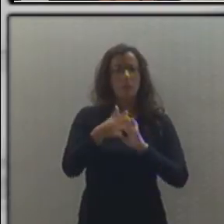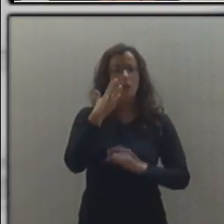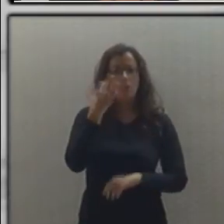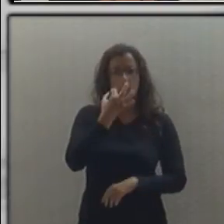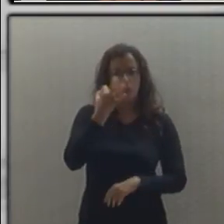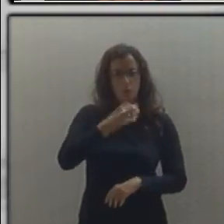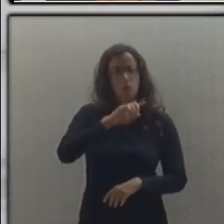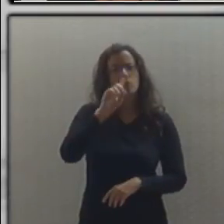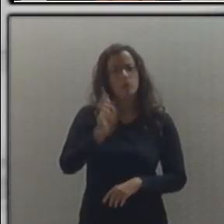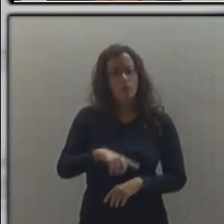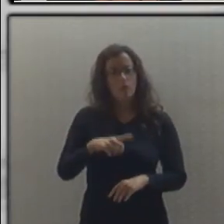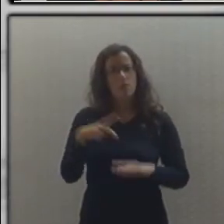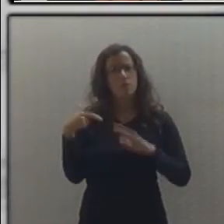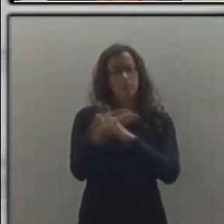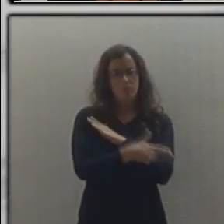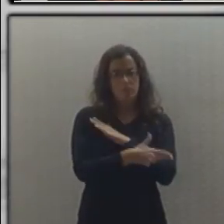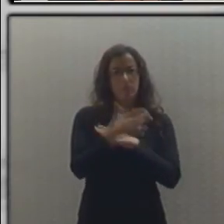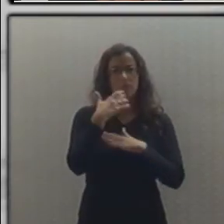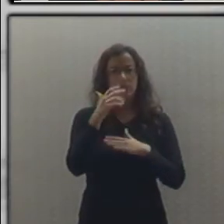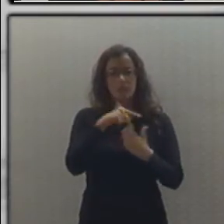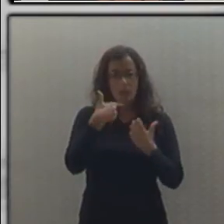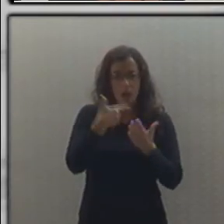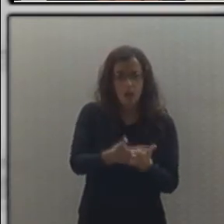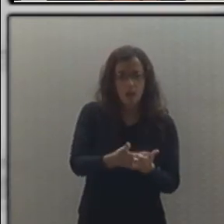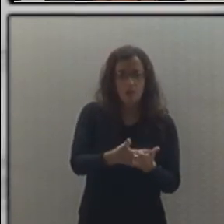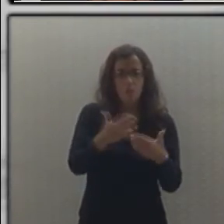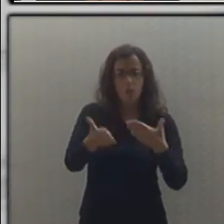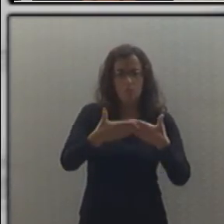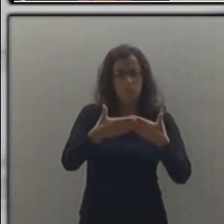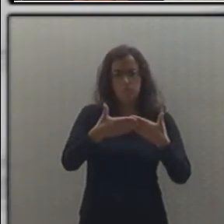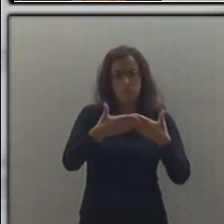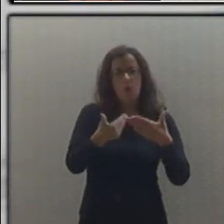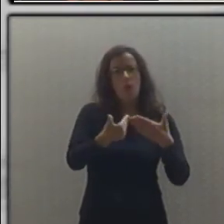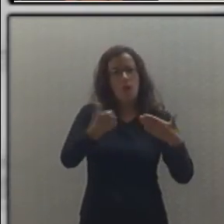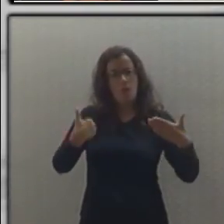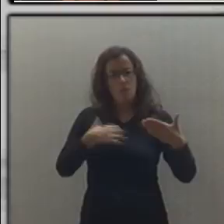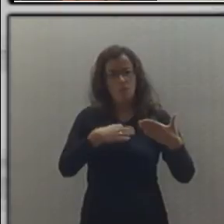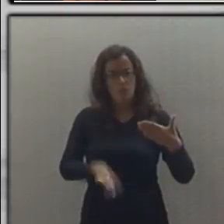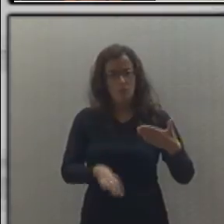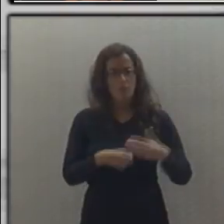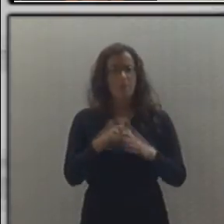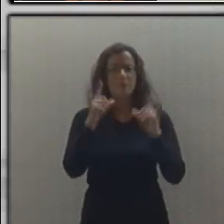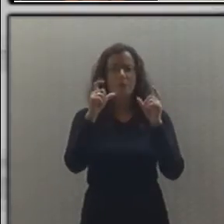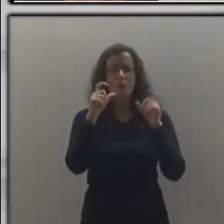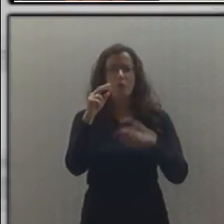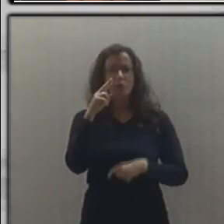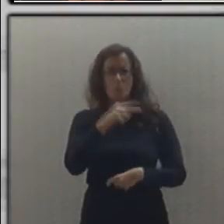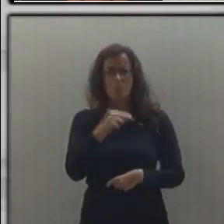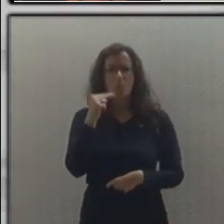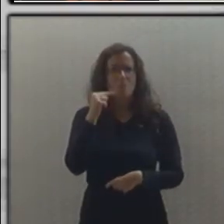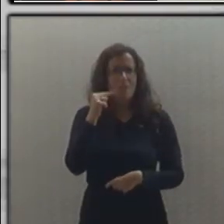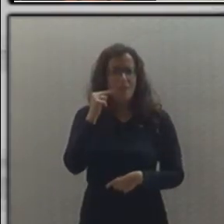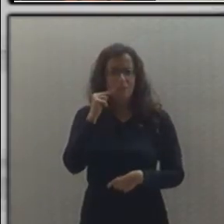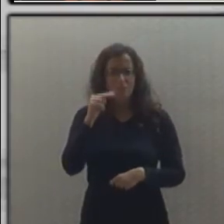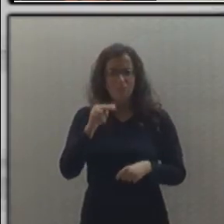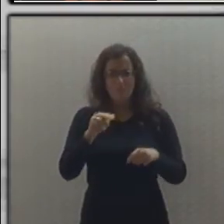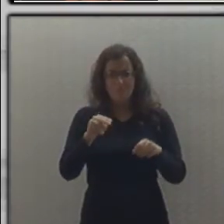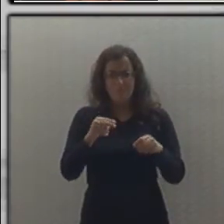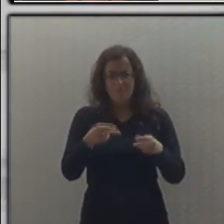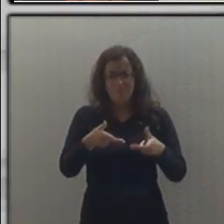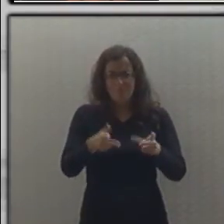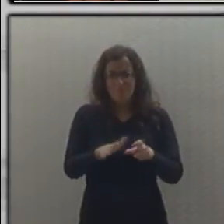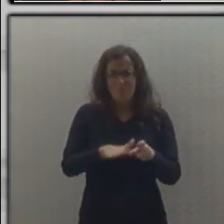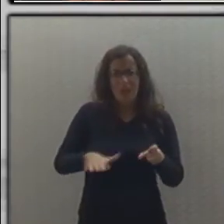de que en caso de caída no se pueda abrir la puerta. Esta foto también da un poco de miedo, ese taburete aquí en el medio,